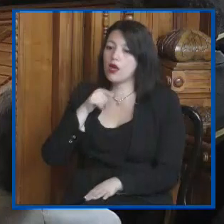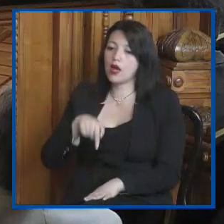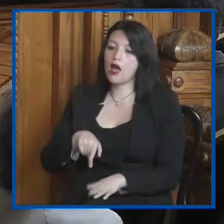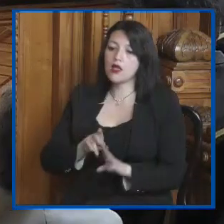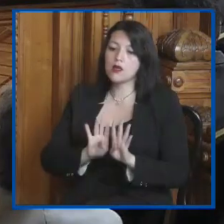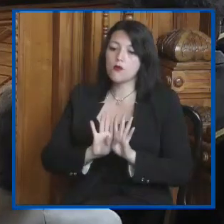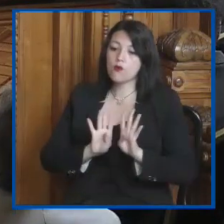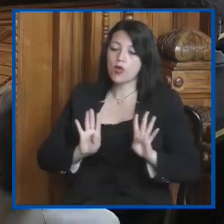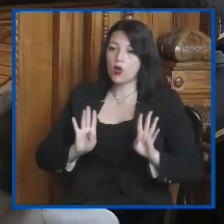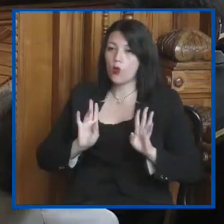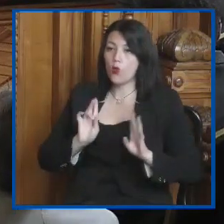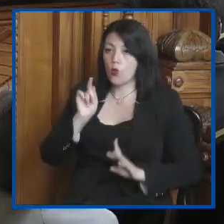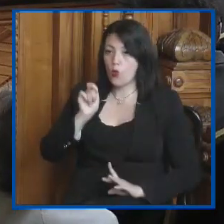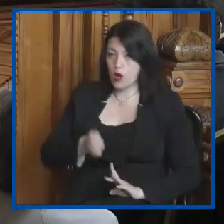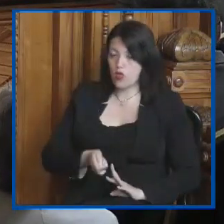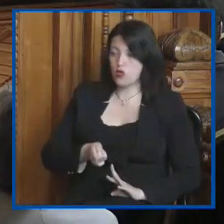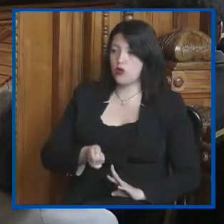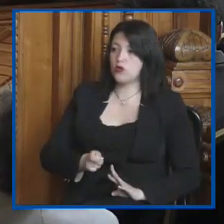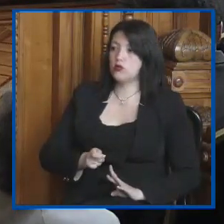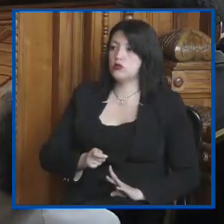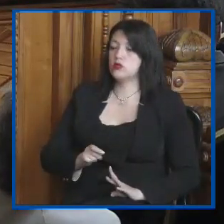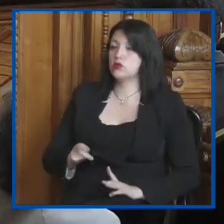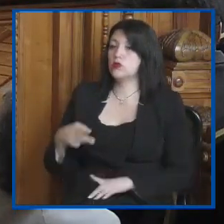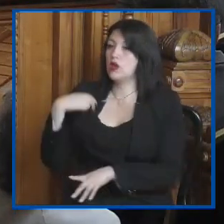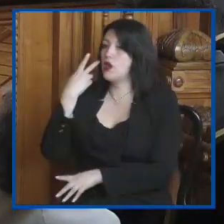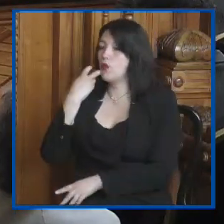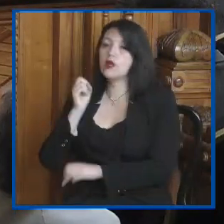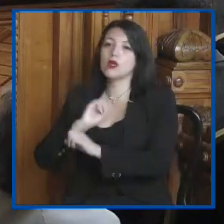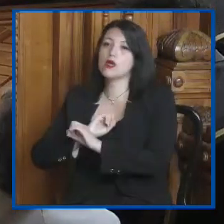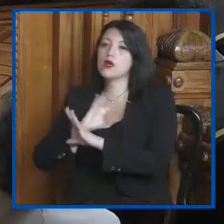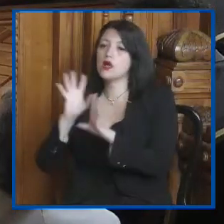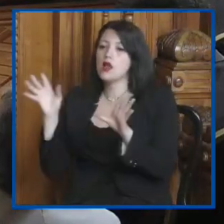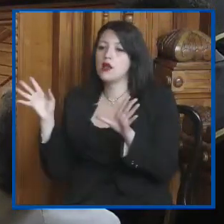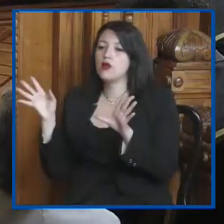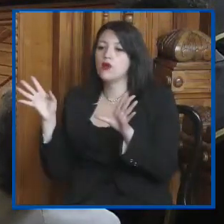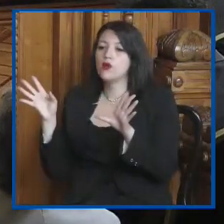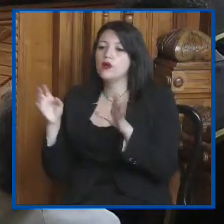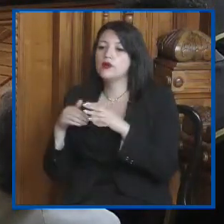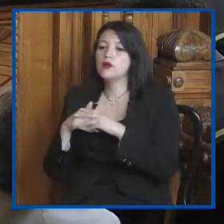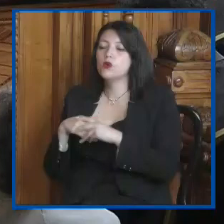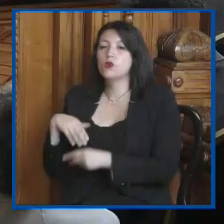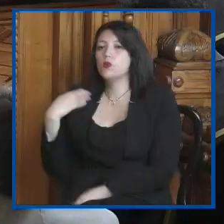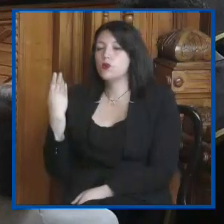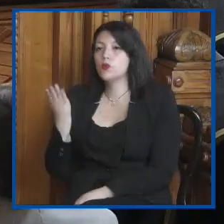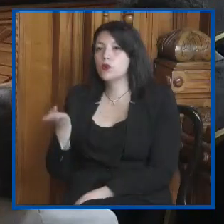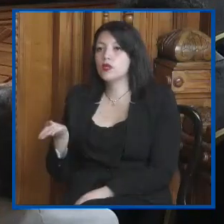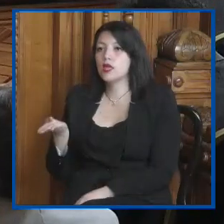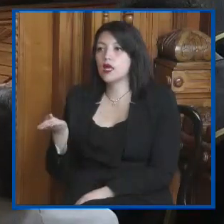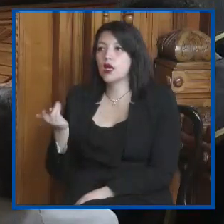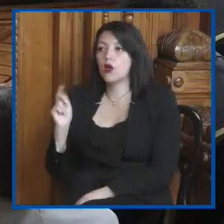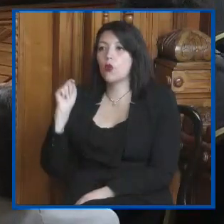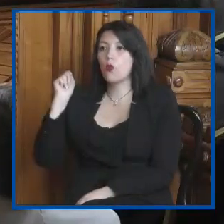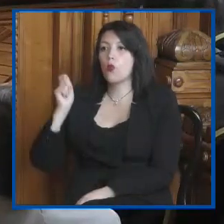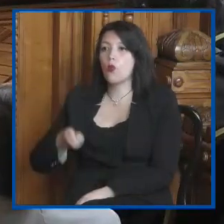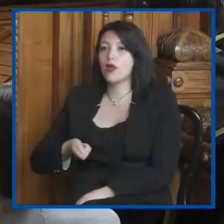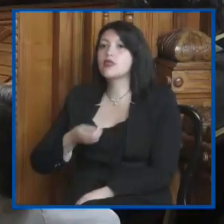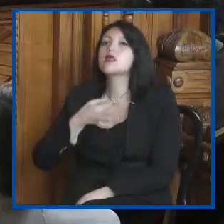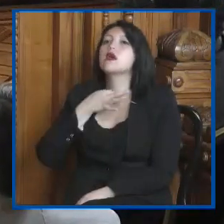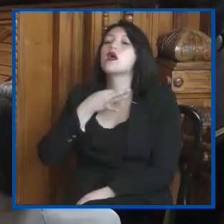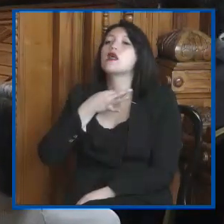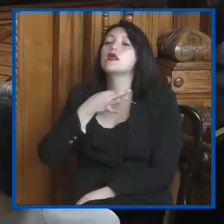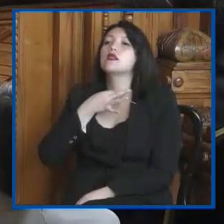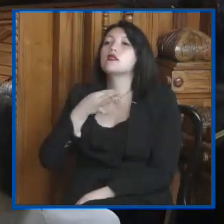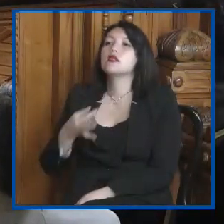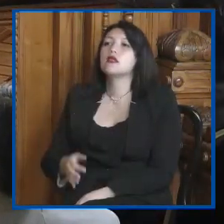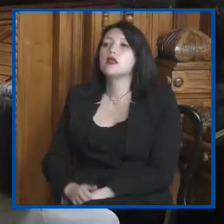Me gustaría preguntarle desde la perspectiva del lenguaje claro y entendiendo que usted usted ejerce como juez de garantía, el equivalente